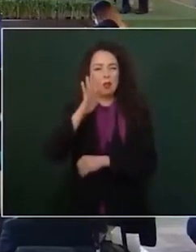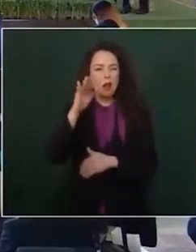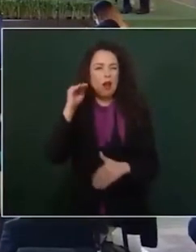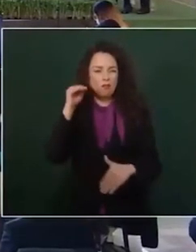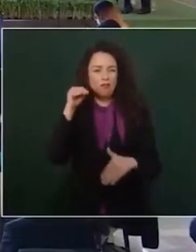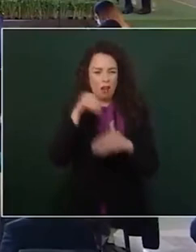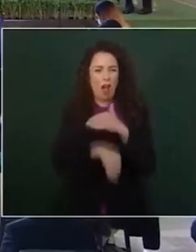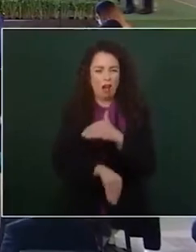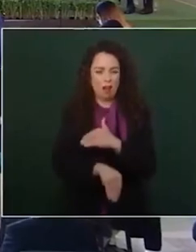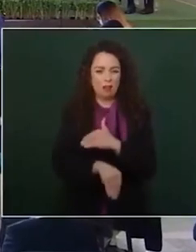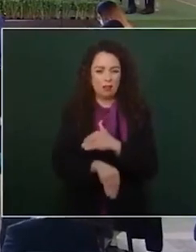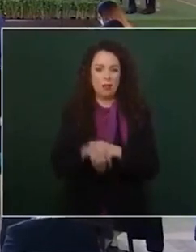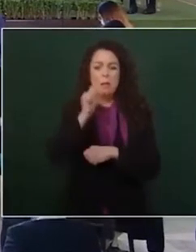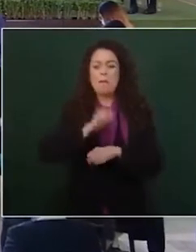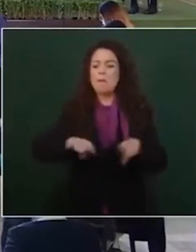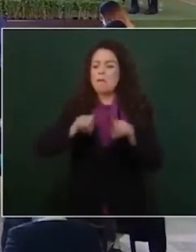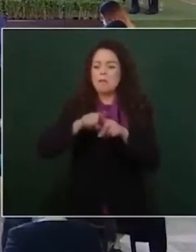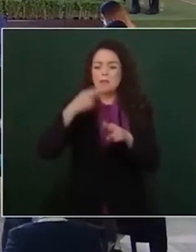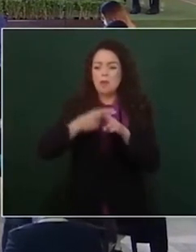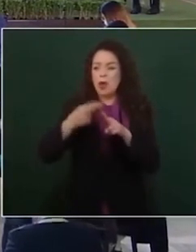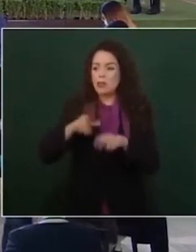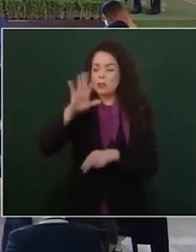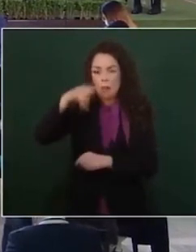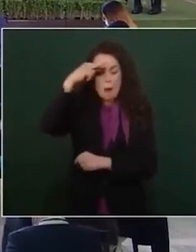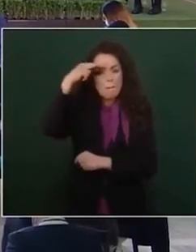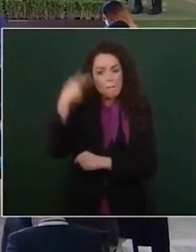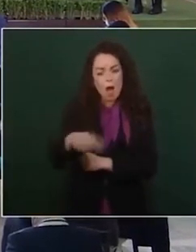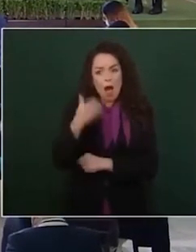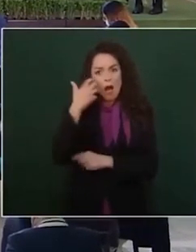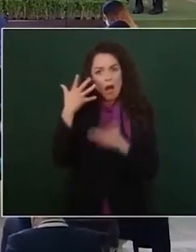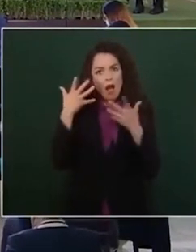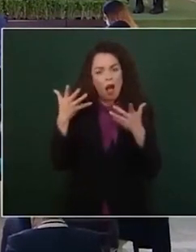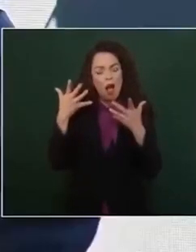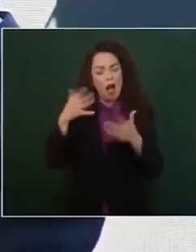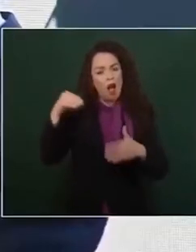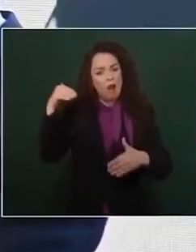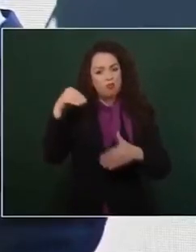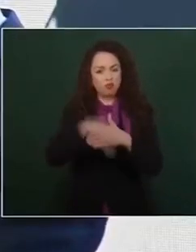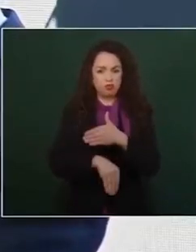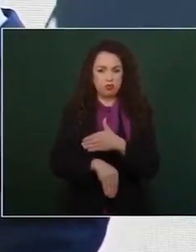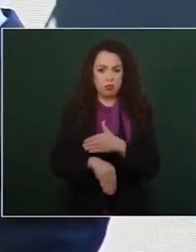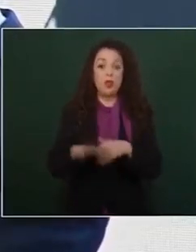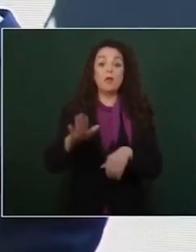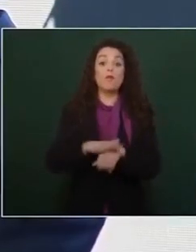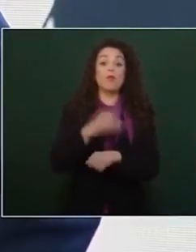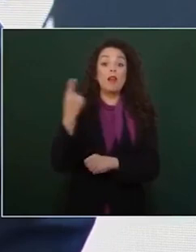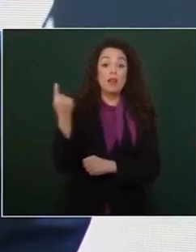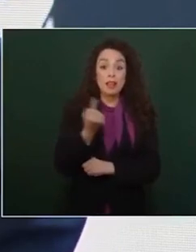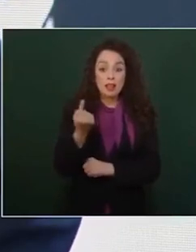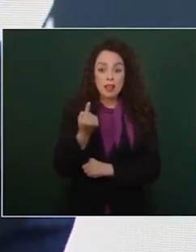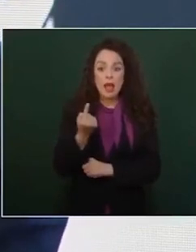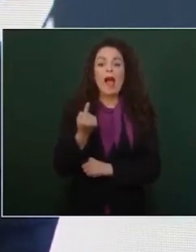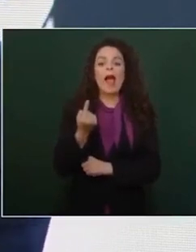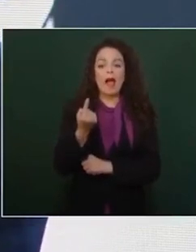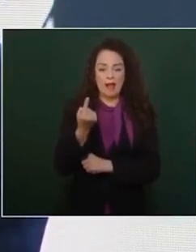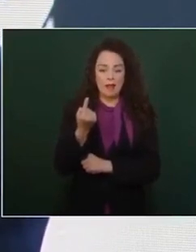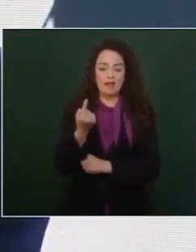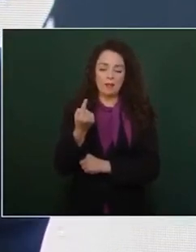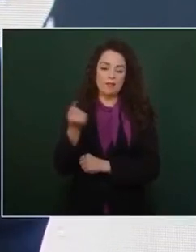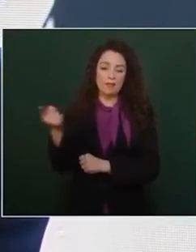Inclusive que le fuera mal al país, para que se pudiese